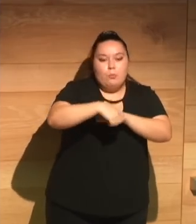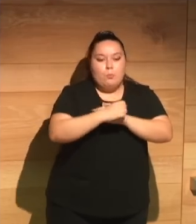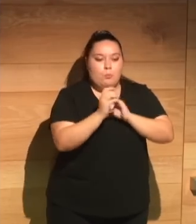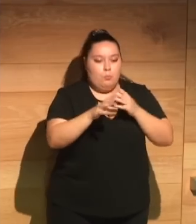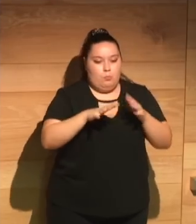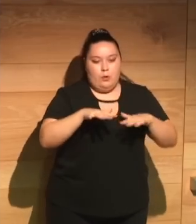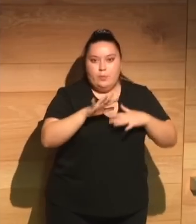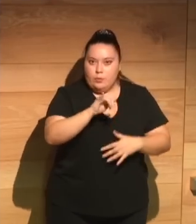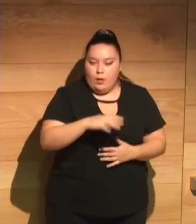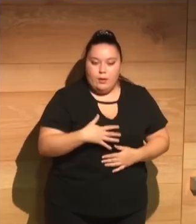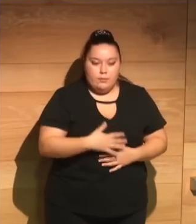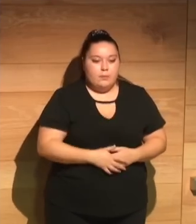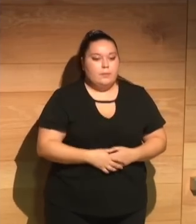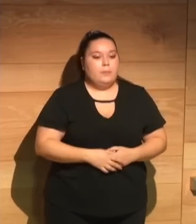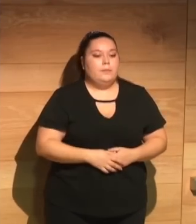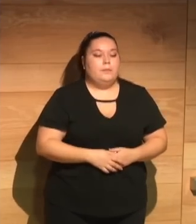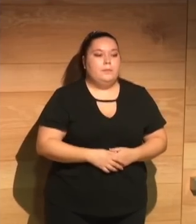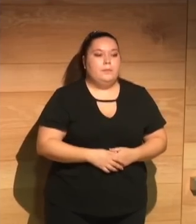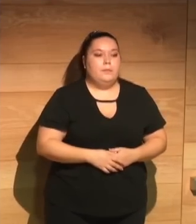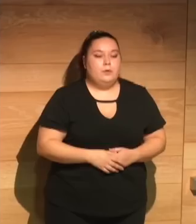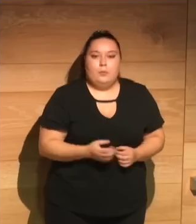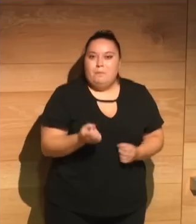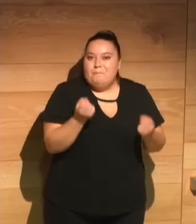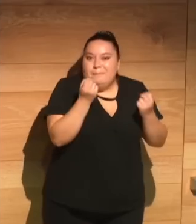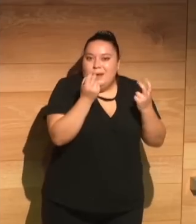más, puedes preguntar, ¿para qué coño